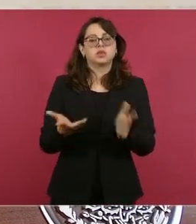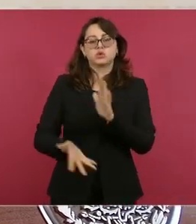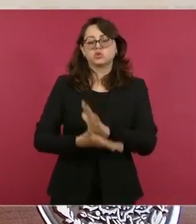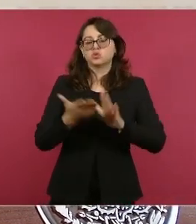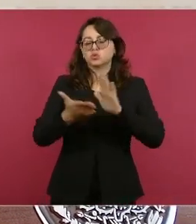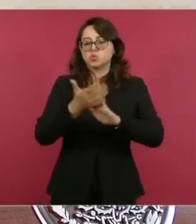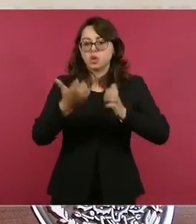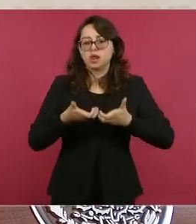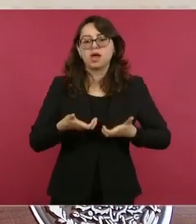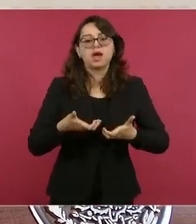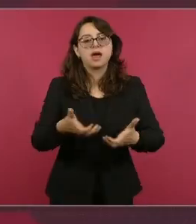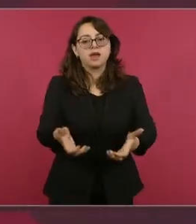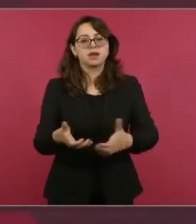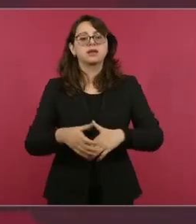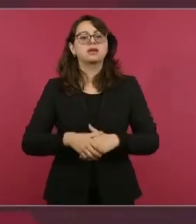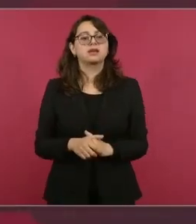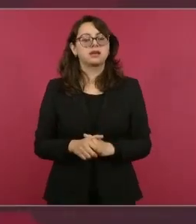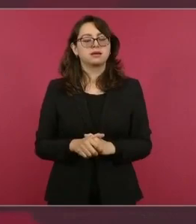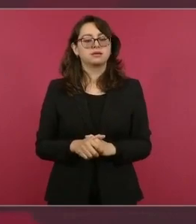carreteras,